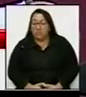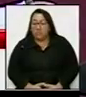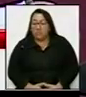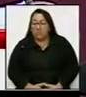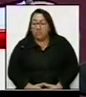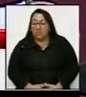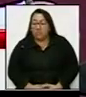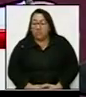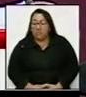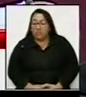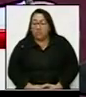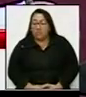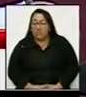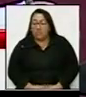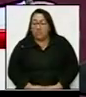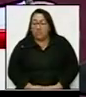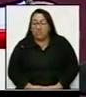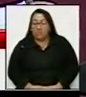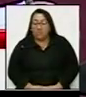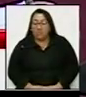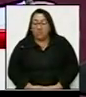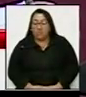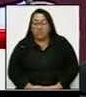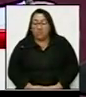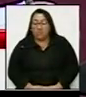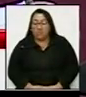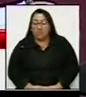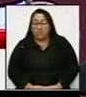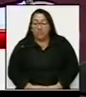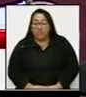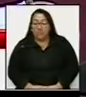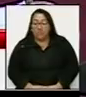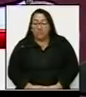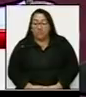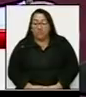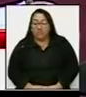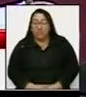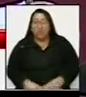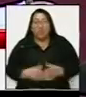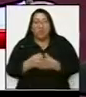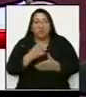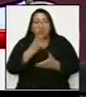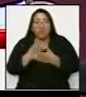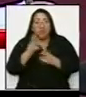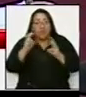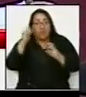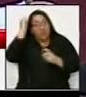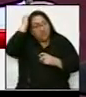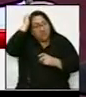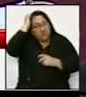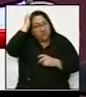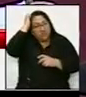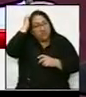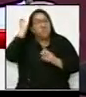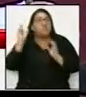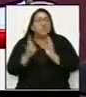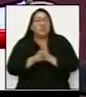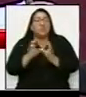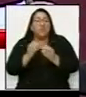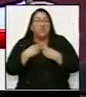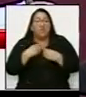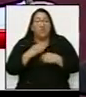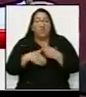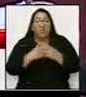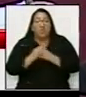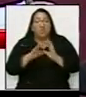Ahí, por favor, antes. Con respecto a las tachas, sin perjuicio de las acciones legales que se adopten contra las